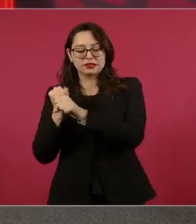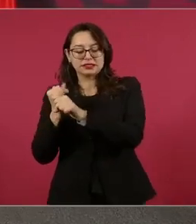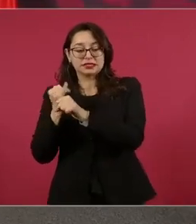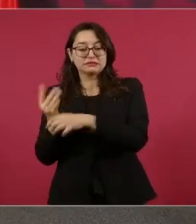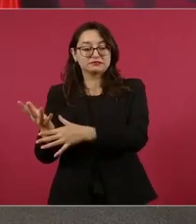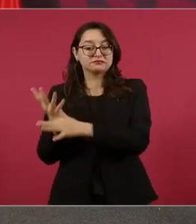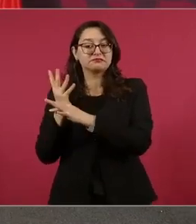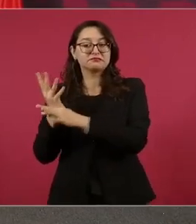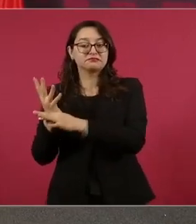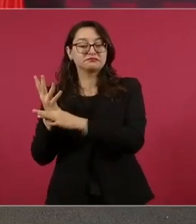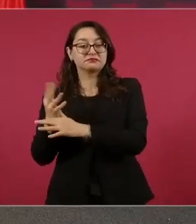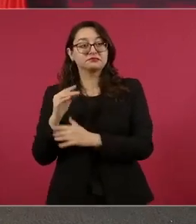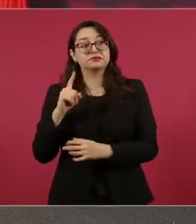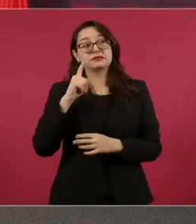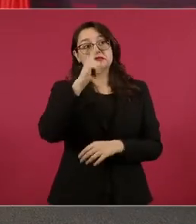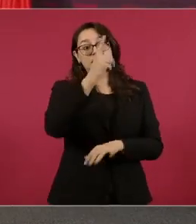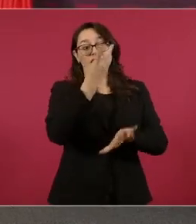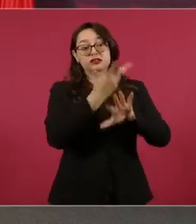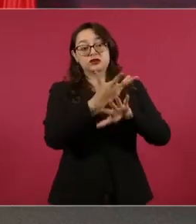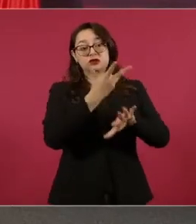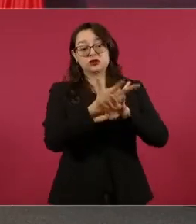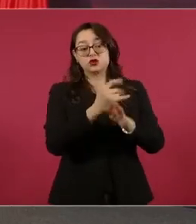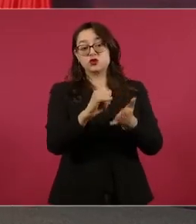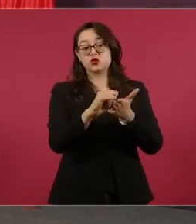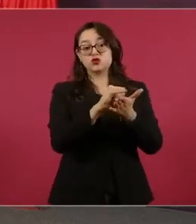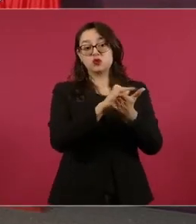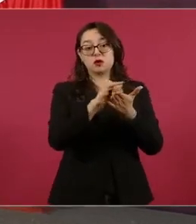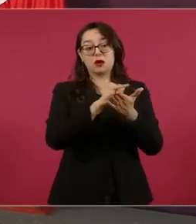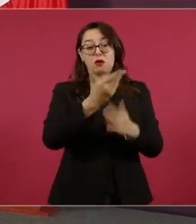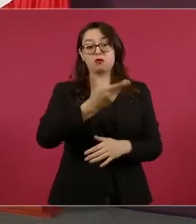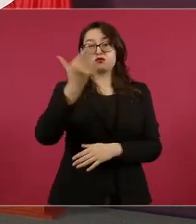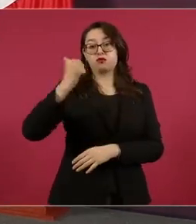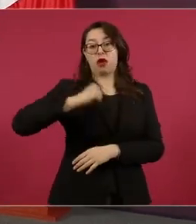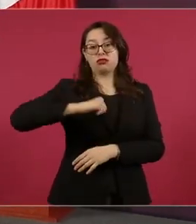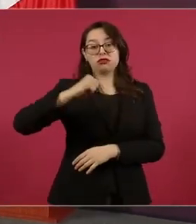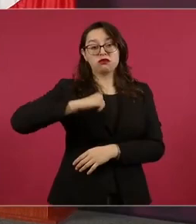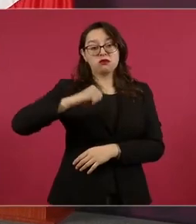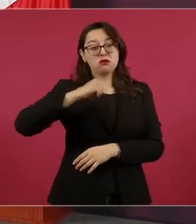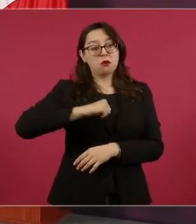y ya en la Ciudad de México Había